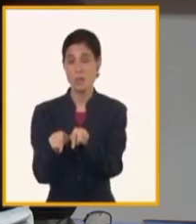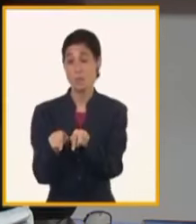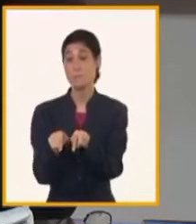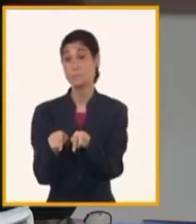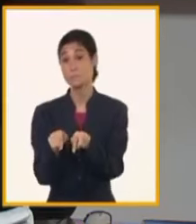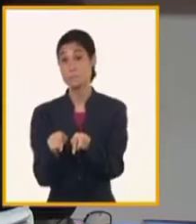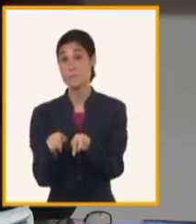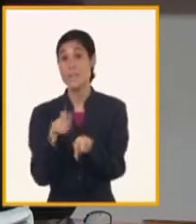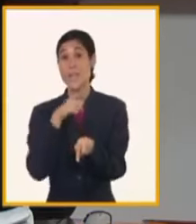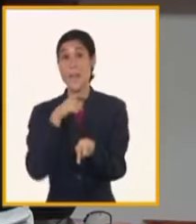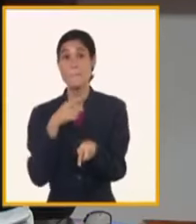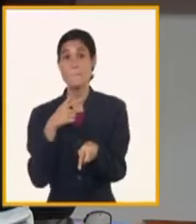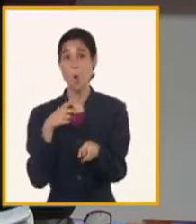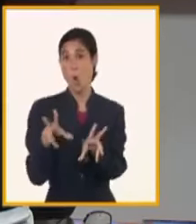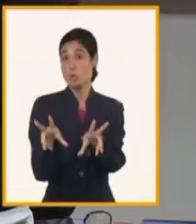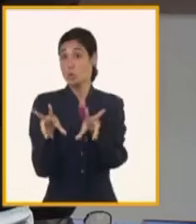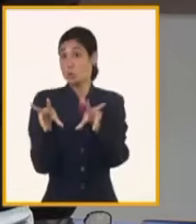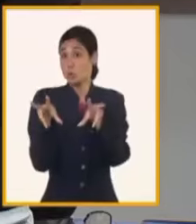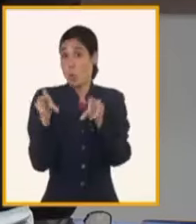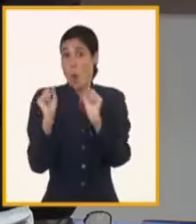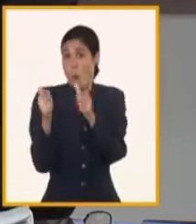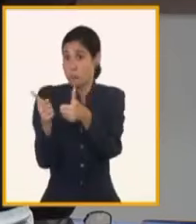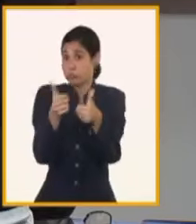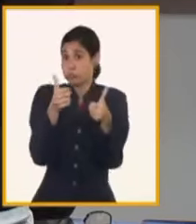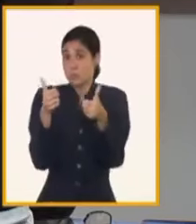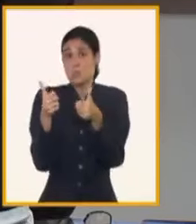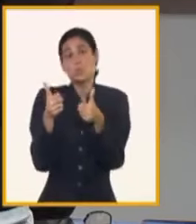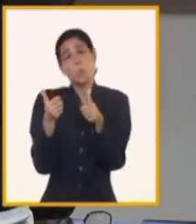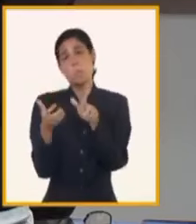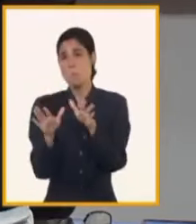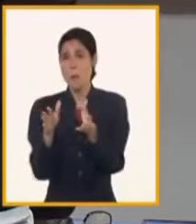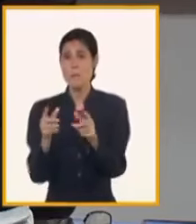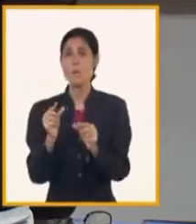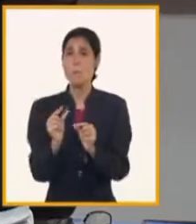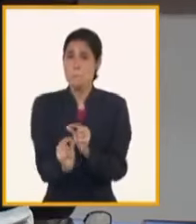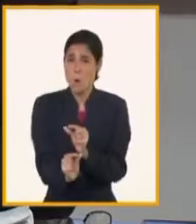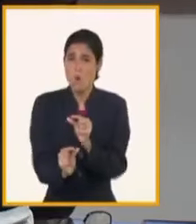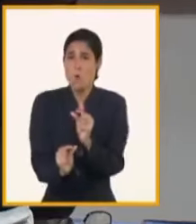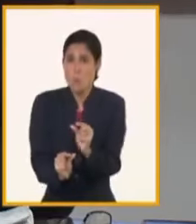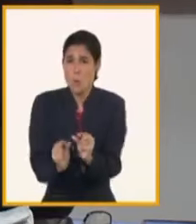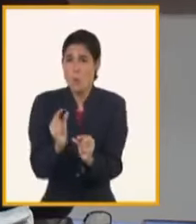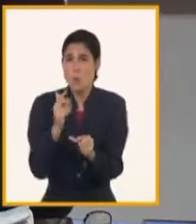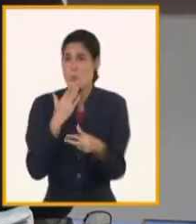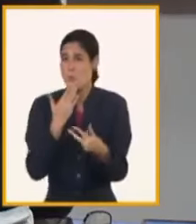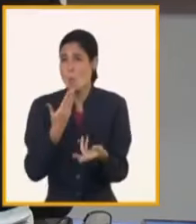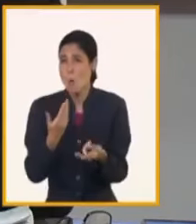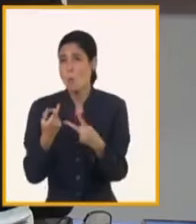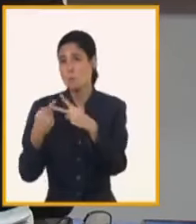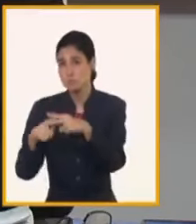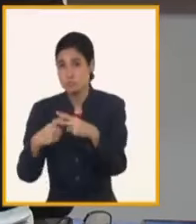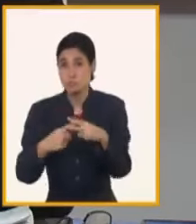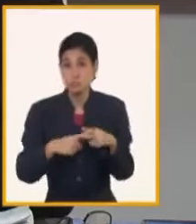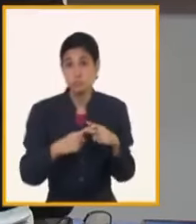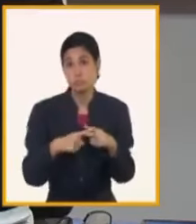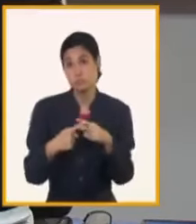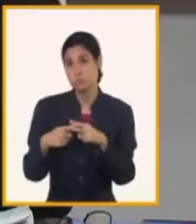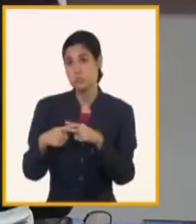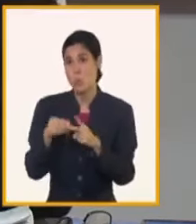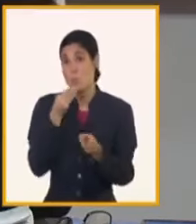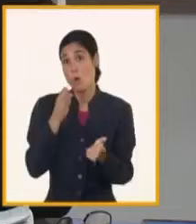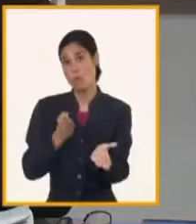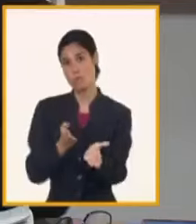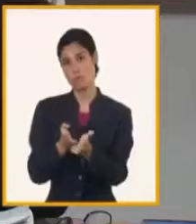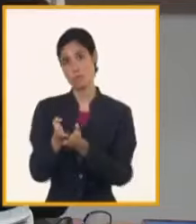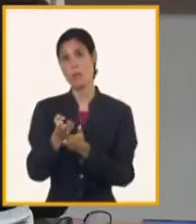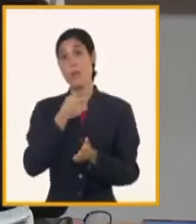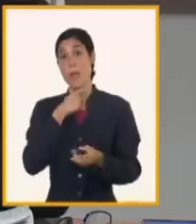no la estamos poniendo de alta para disminuir las afectaciones y para poderla salvar porque si no le das mantenimiento